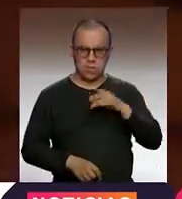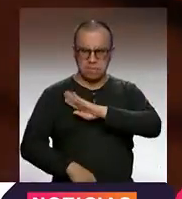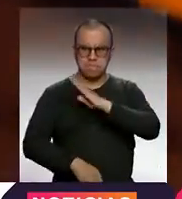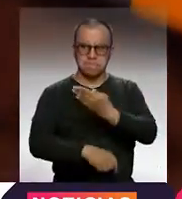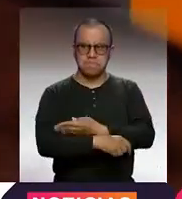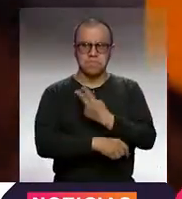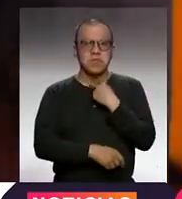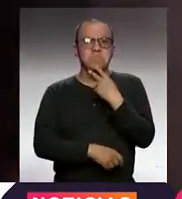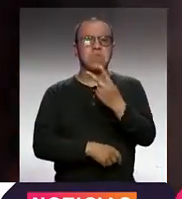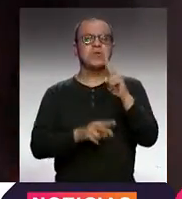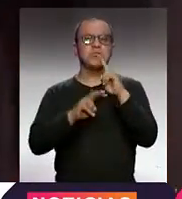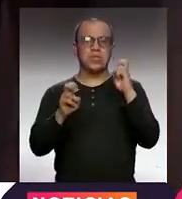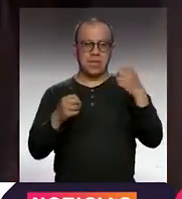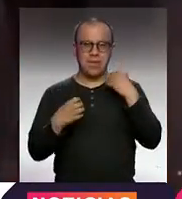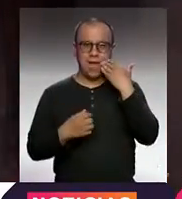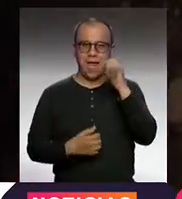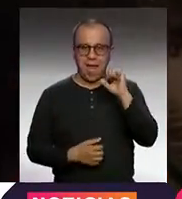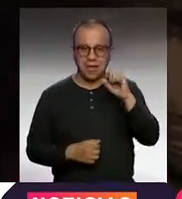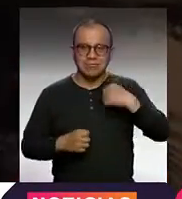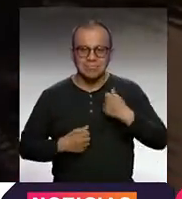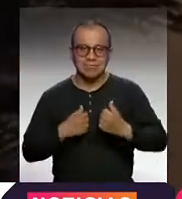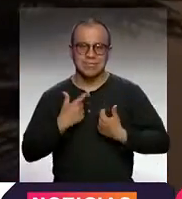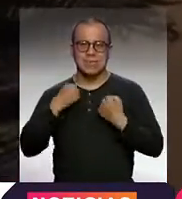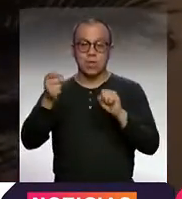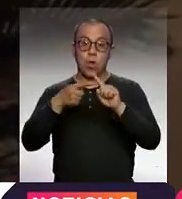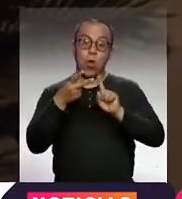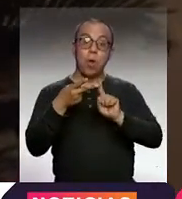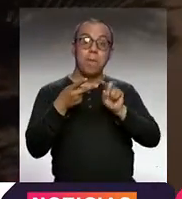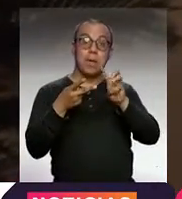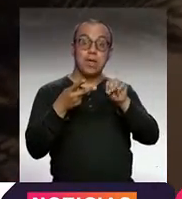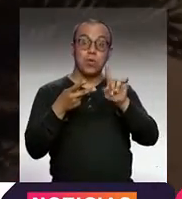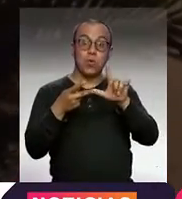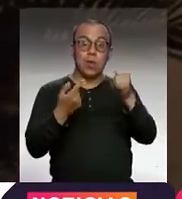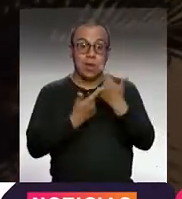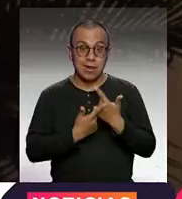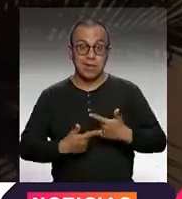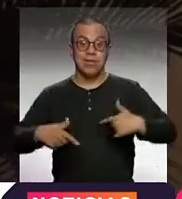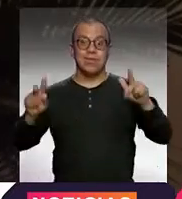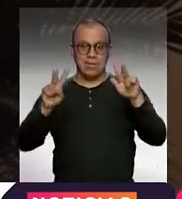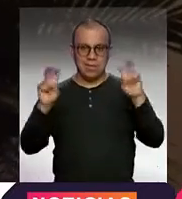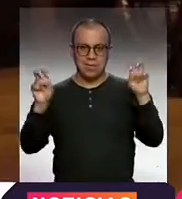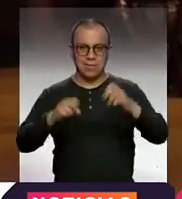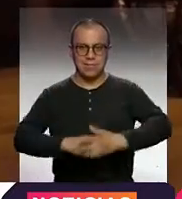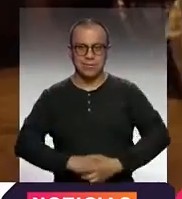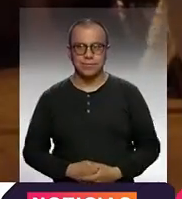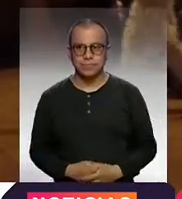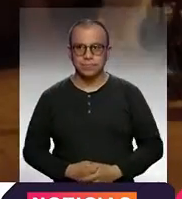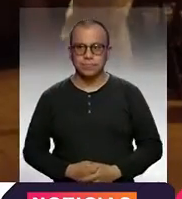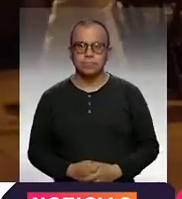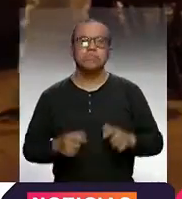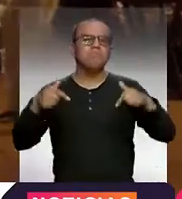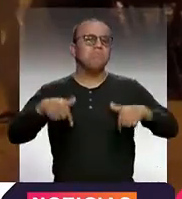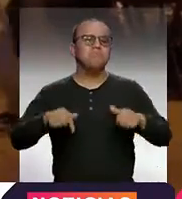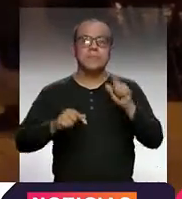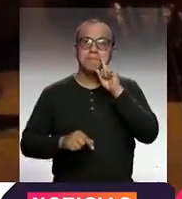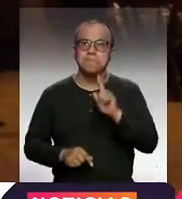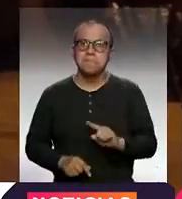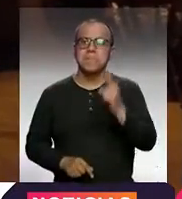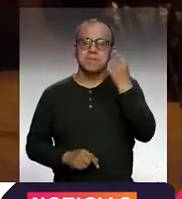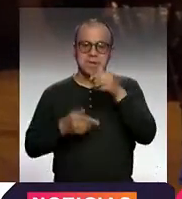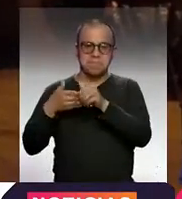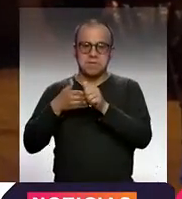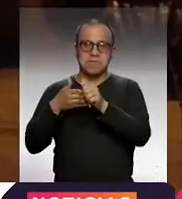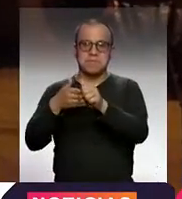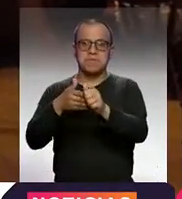precursora de la independencia, Policarpa Salavarrieta, o de Manuelita Sáenz, la libertadora del libertador. Este es el primer